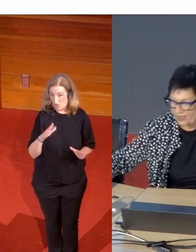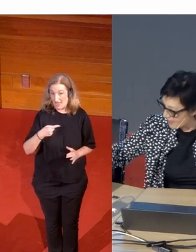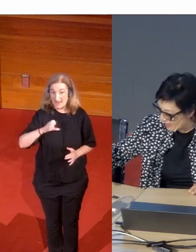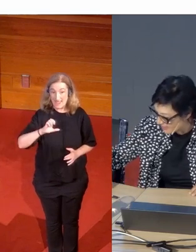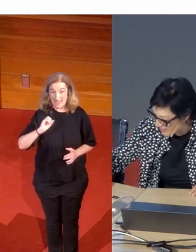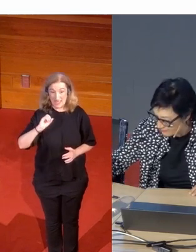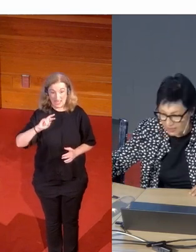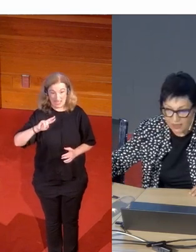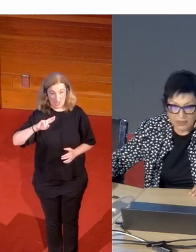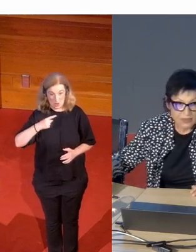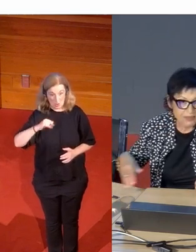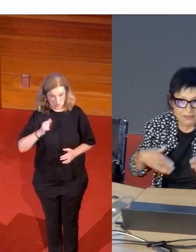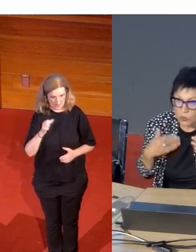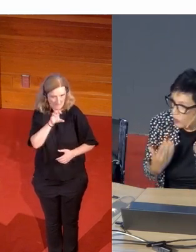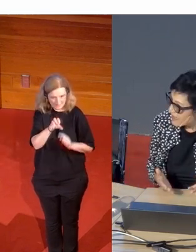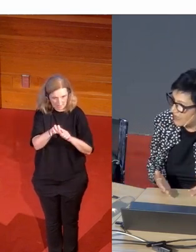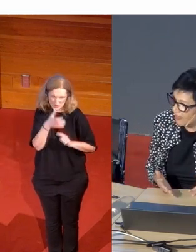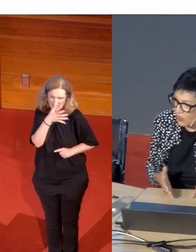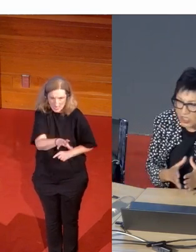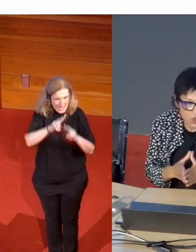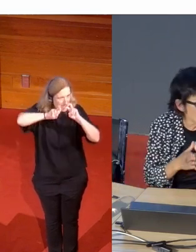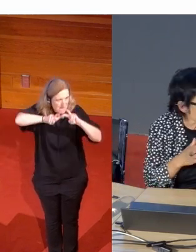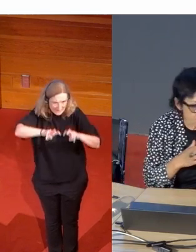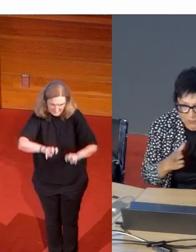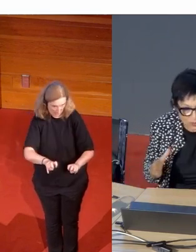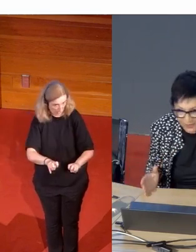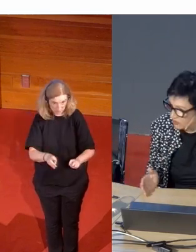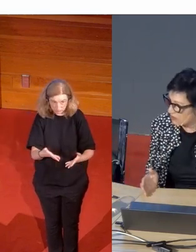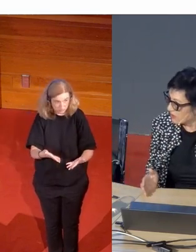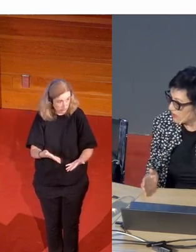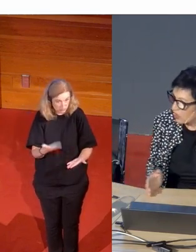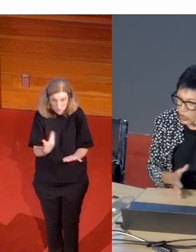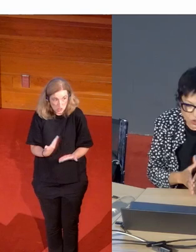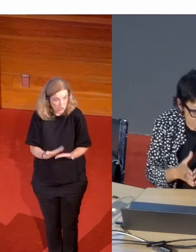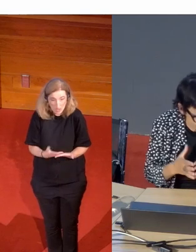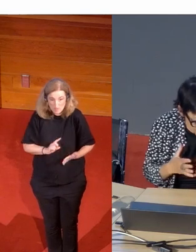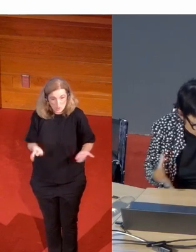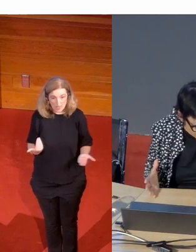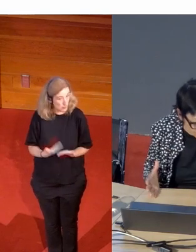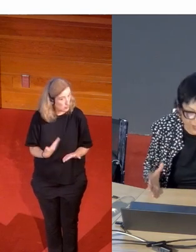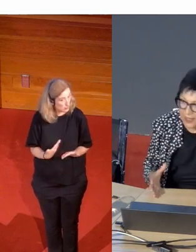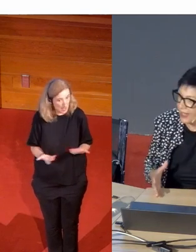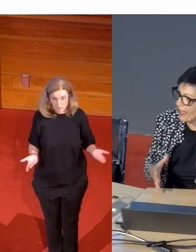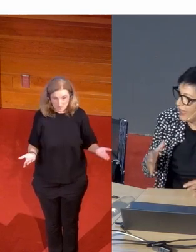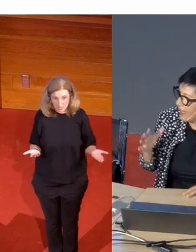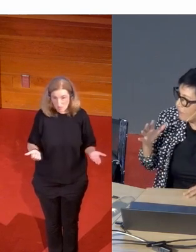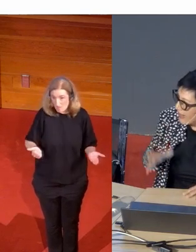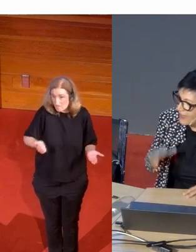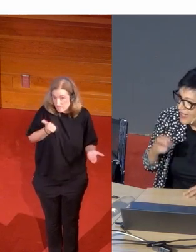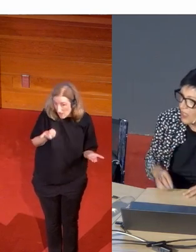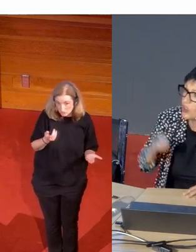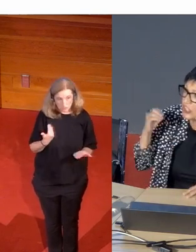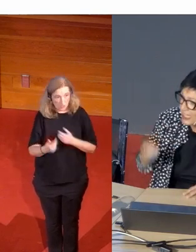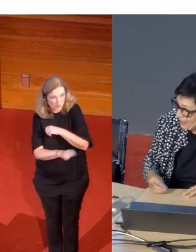Georgia se se hubo investigaciones no se ha aprobado no se ha probado eh